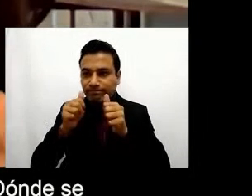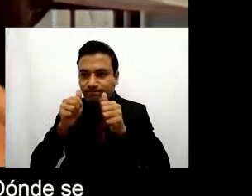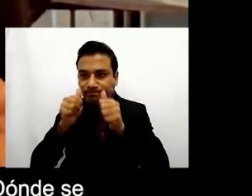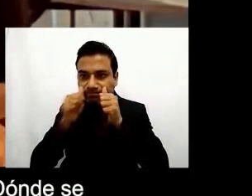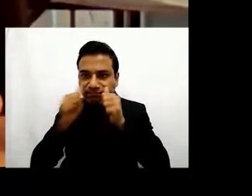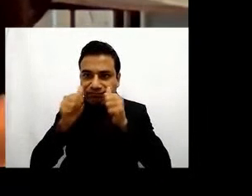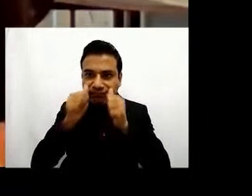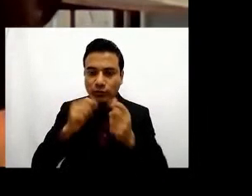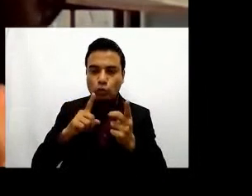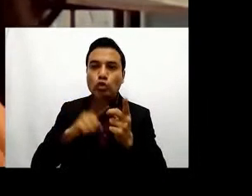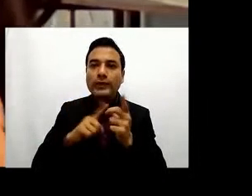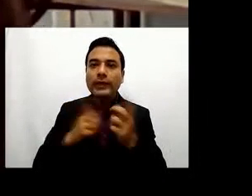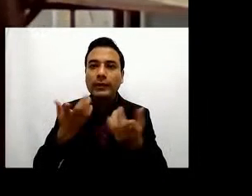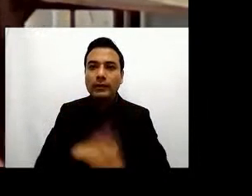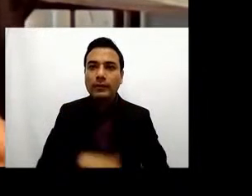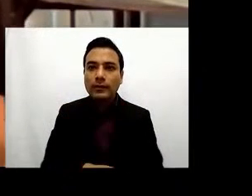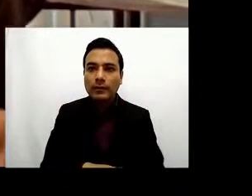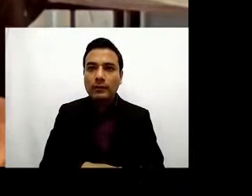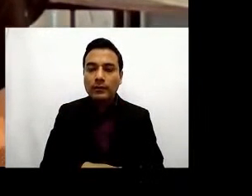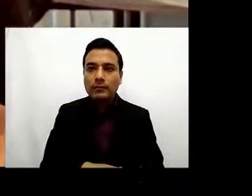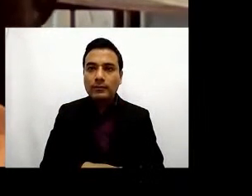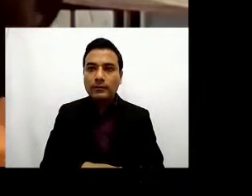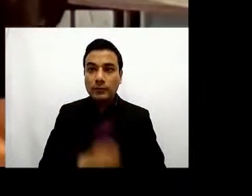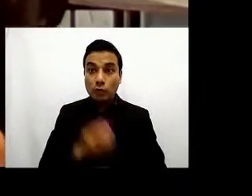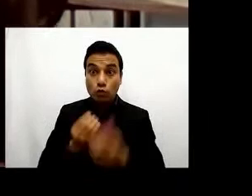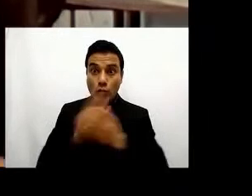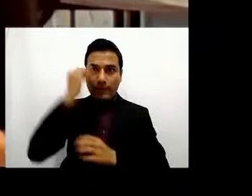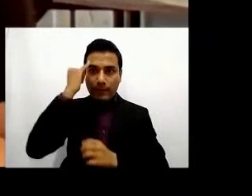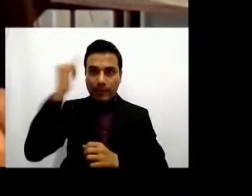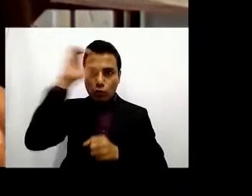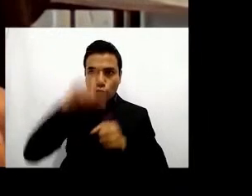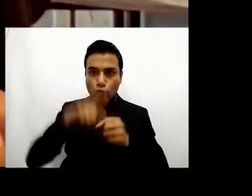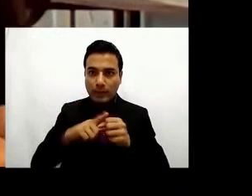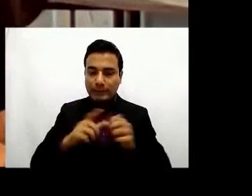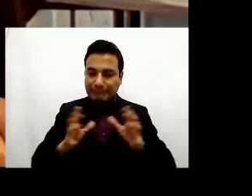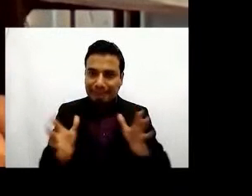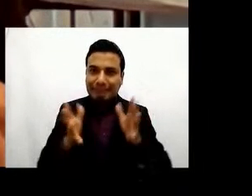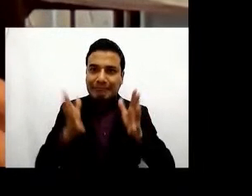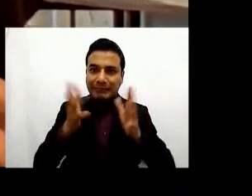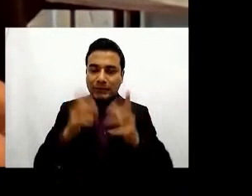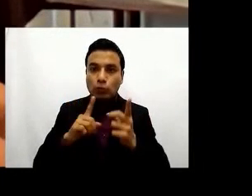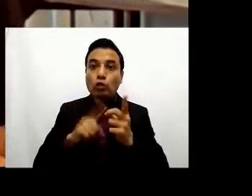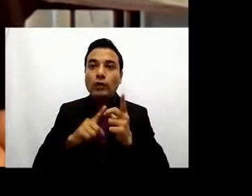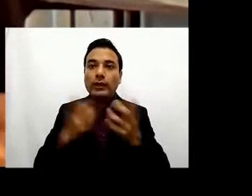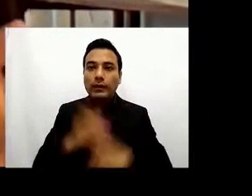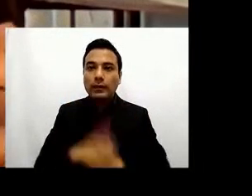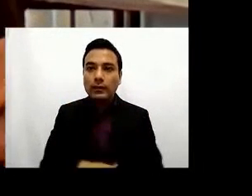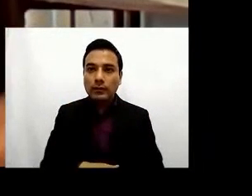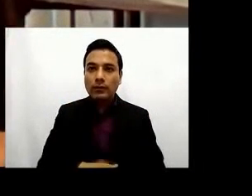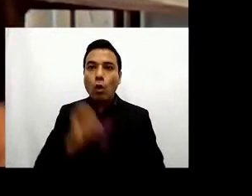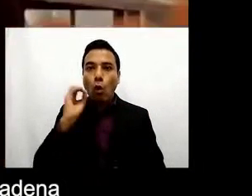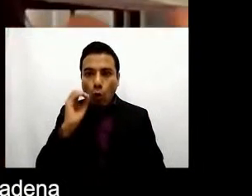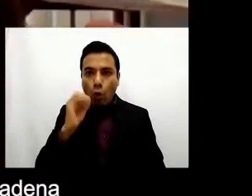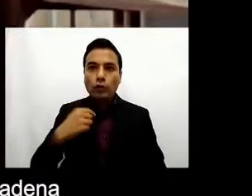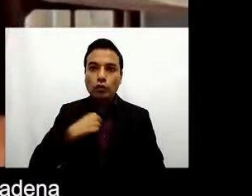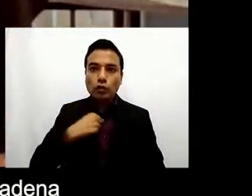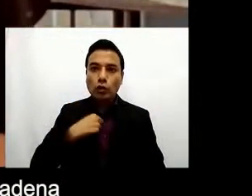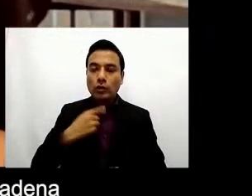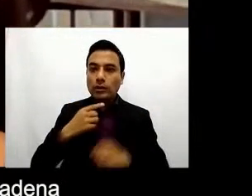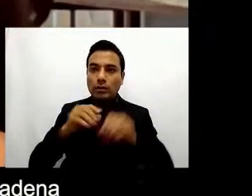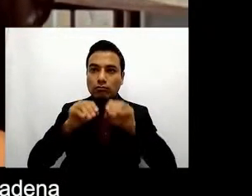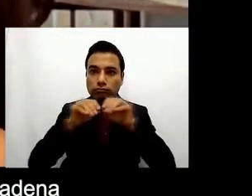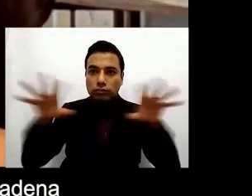Desde el punto de vista de la creación y la producción, en dónde es clave la distribución y la difusión, vamos a